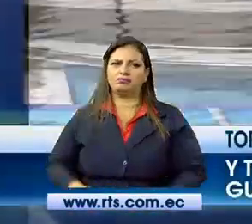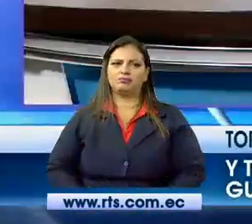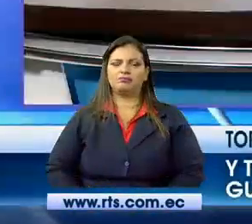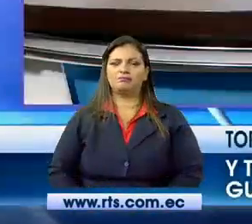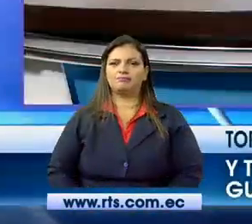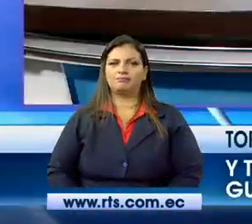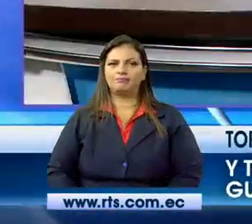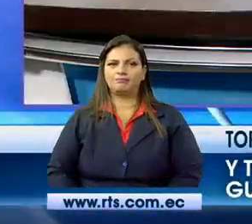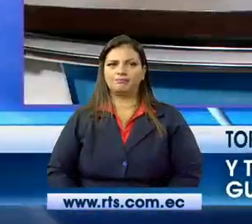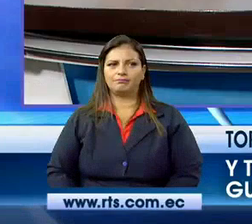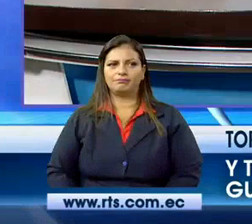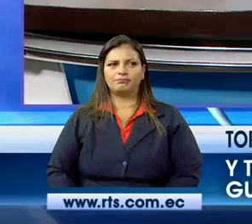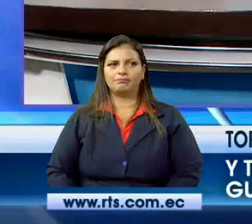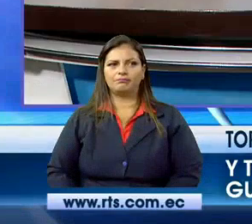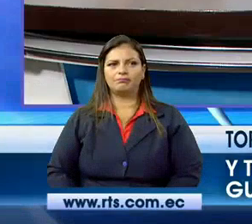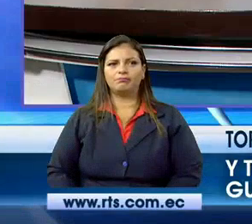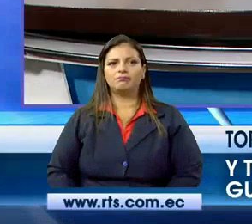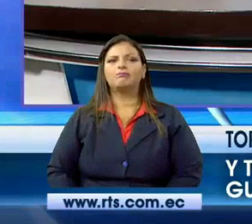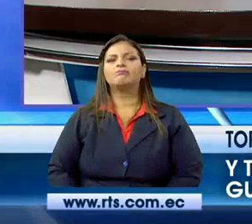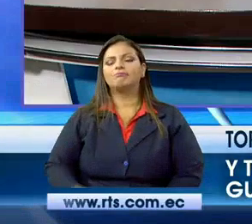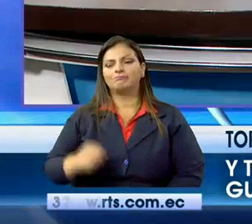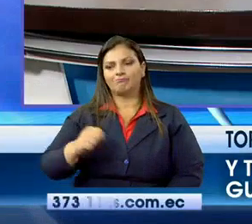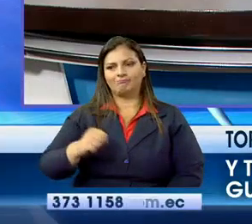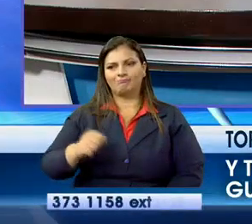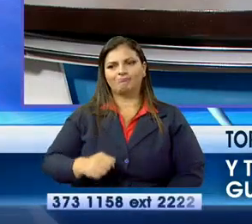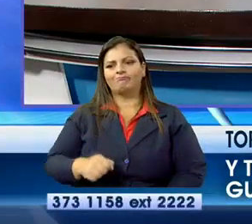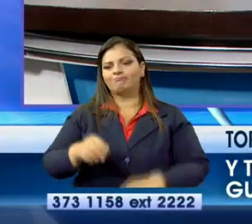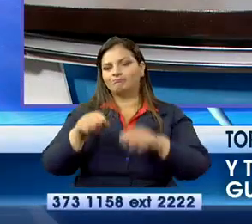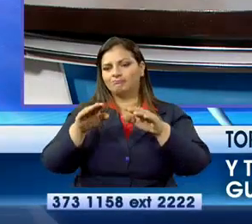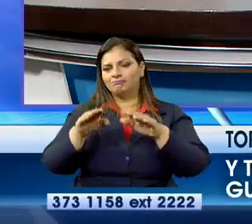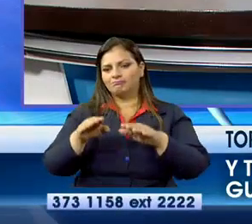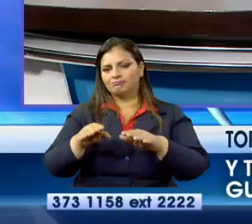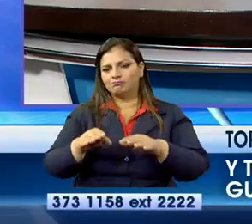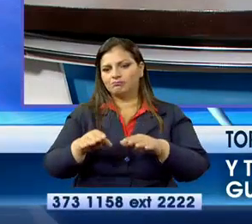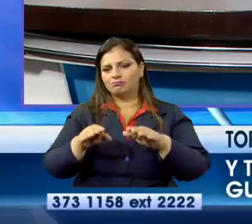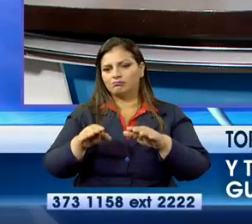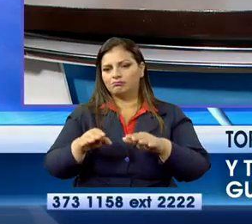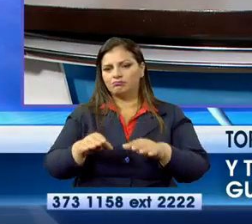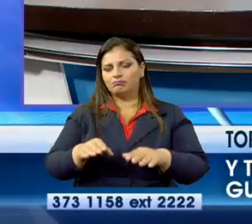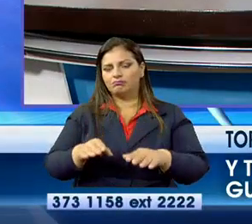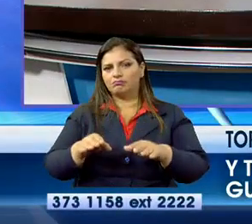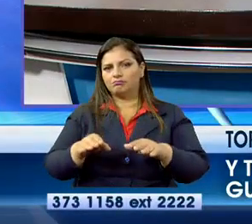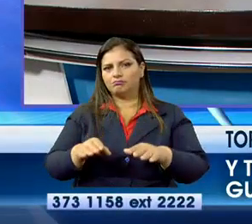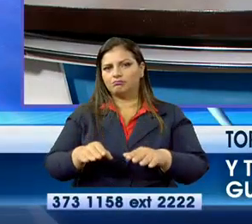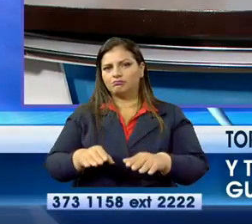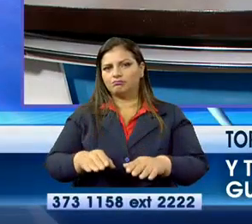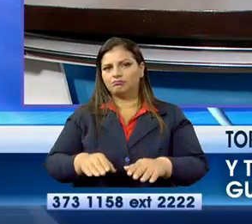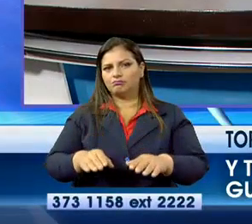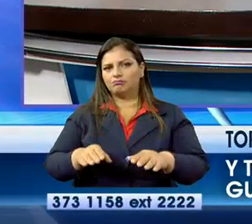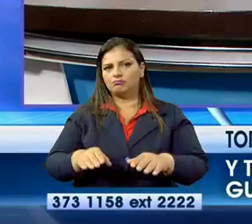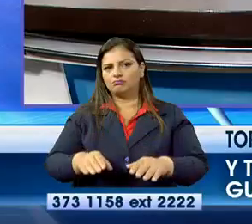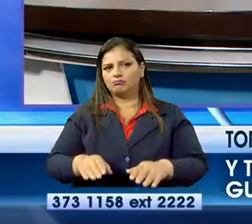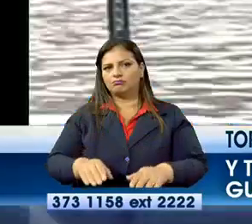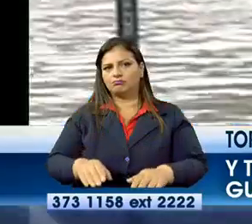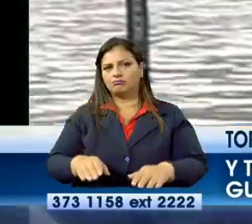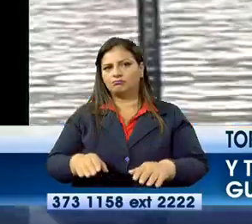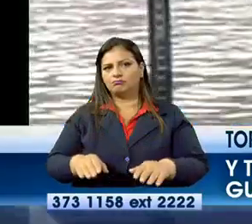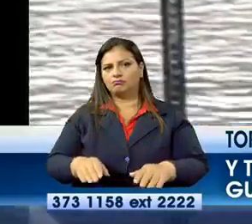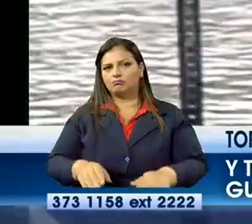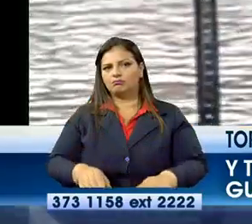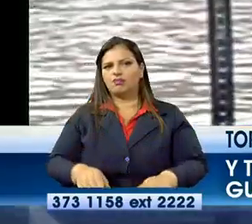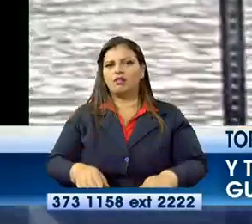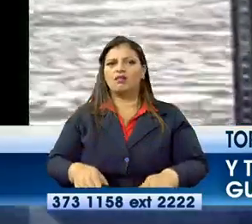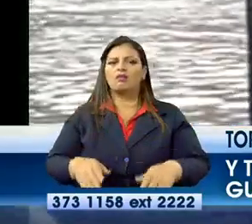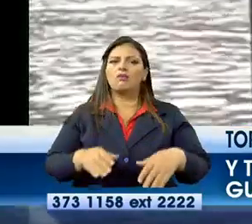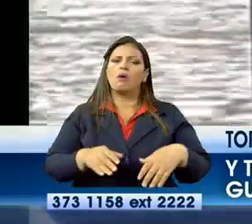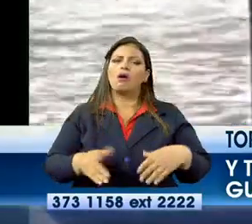Bueno, va bajando de a poco. Ahí es de a poco y lo veo muy de a poco, porque sí, más temprano estaba casi igual. Casi